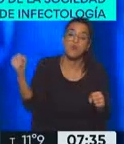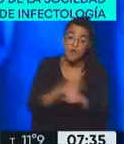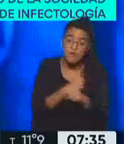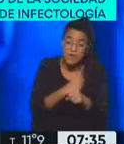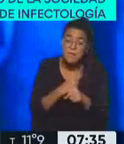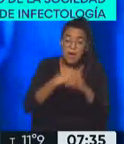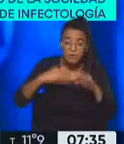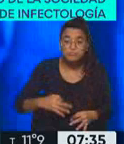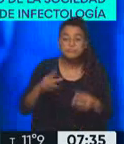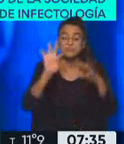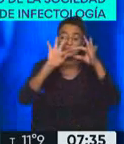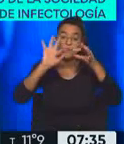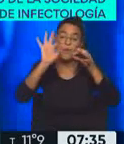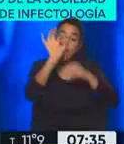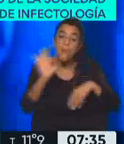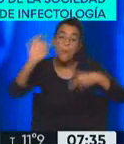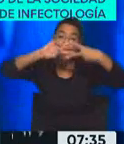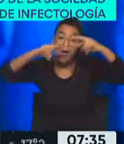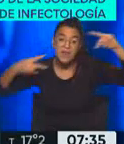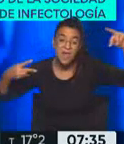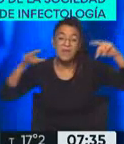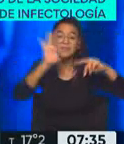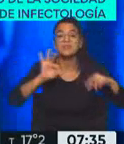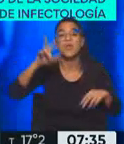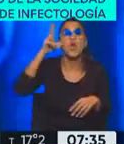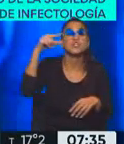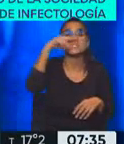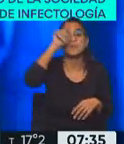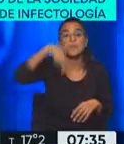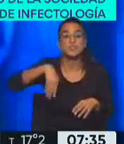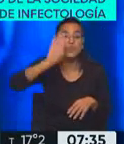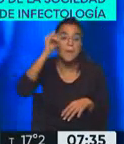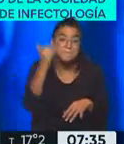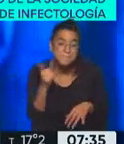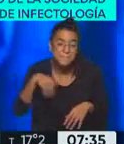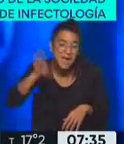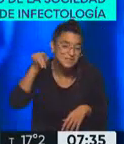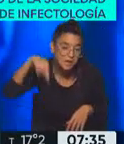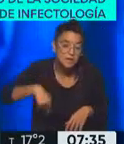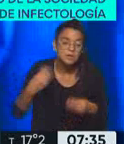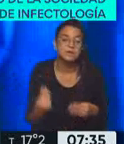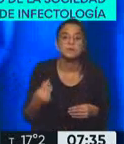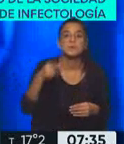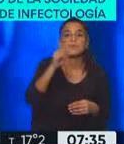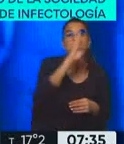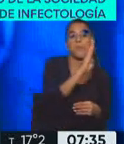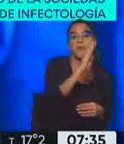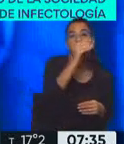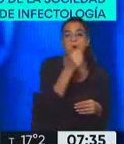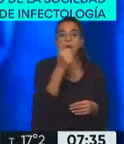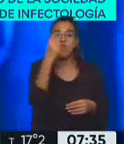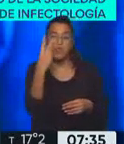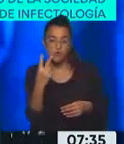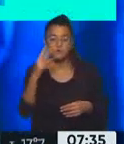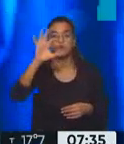la variante que está dominando en este momento en un 87 por ciento es el sub linaje ba2 de